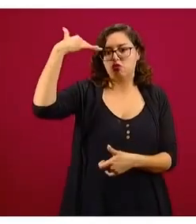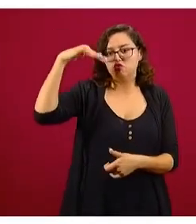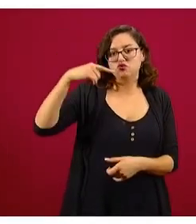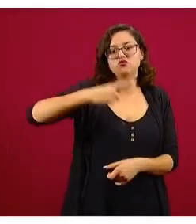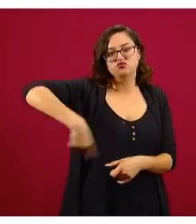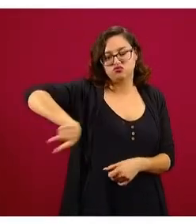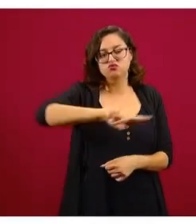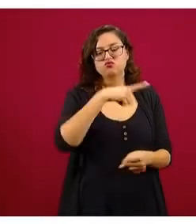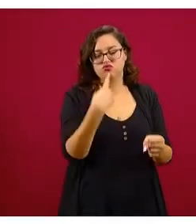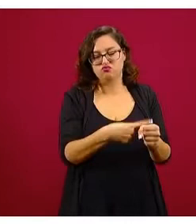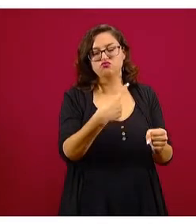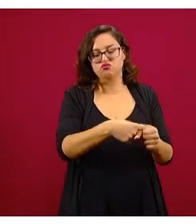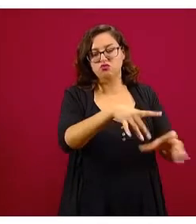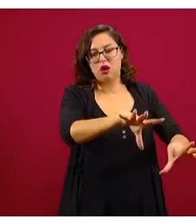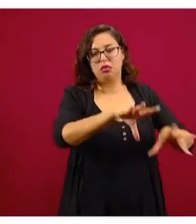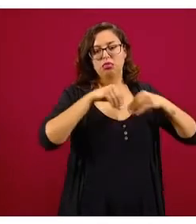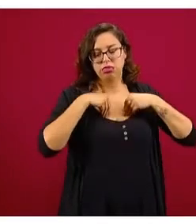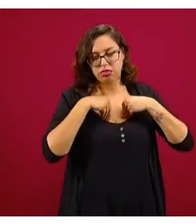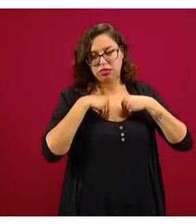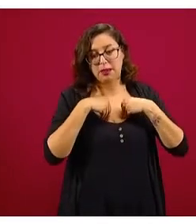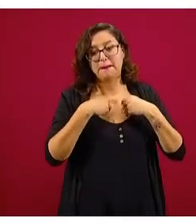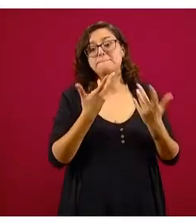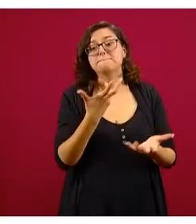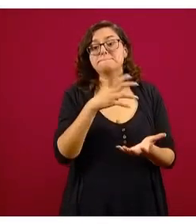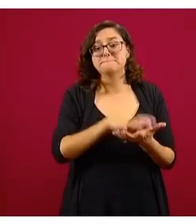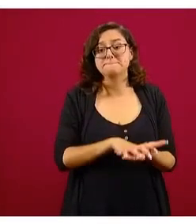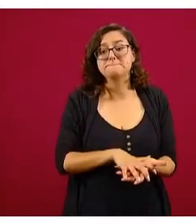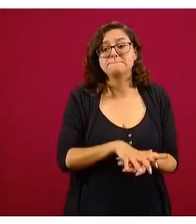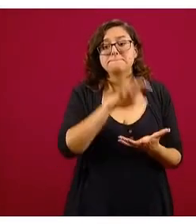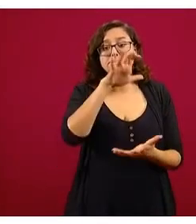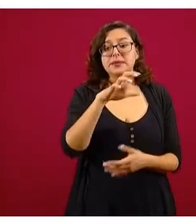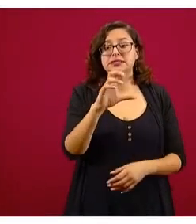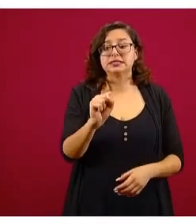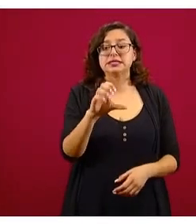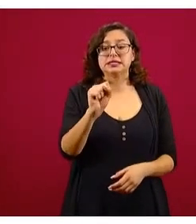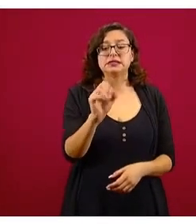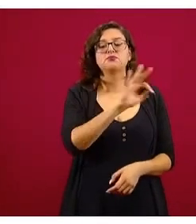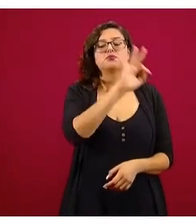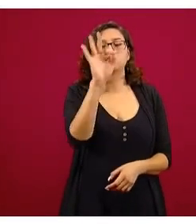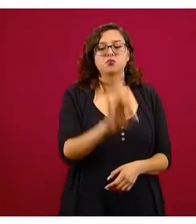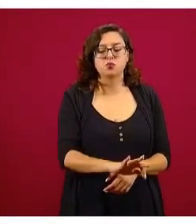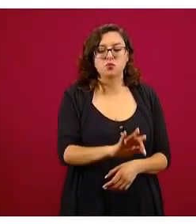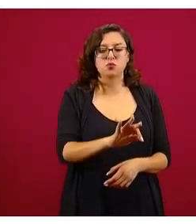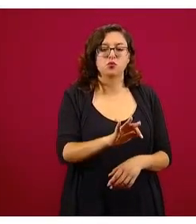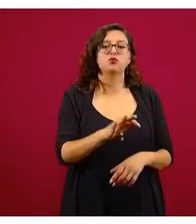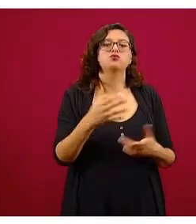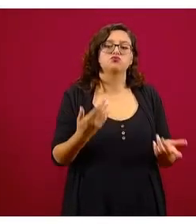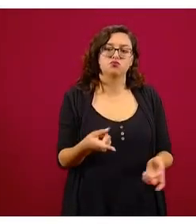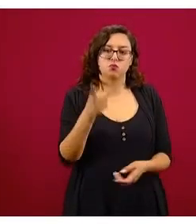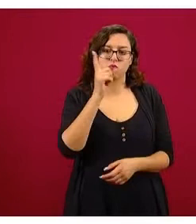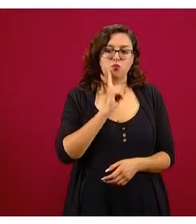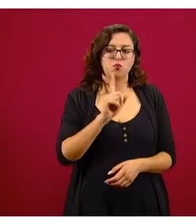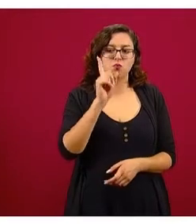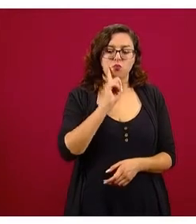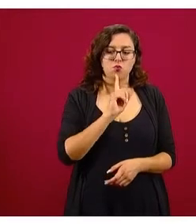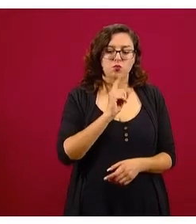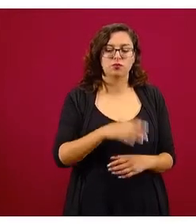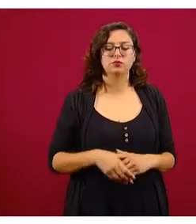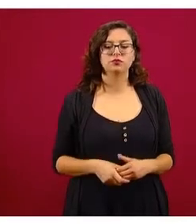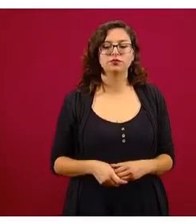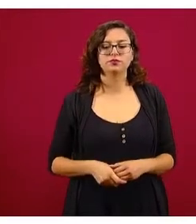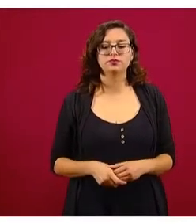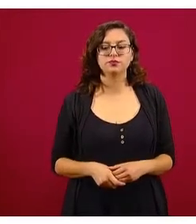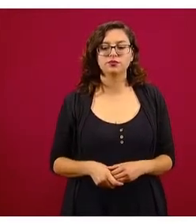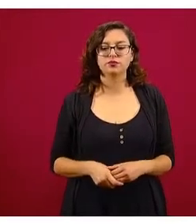la salud, en donde también la mayoría, al menos el 60% de estos profesionales han sido